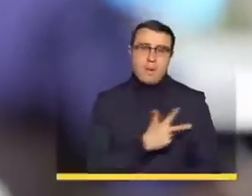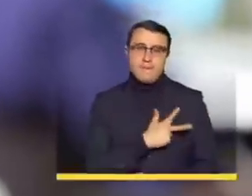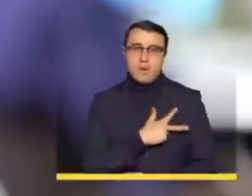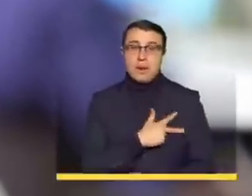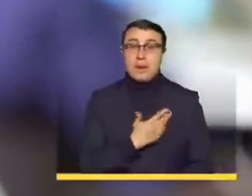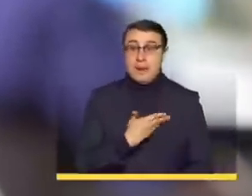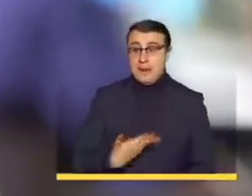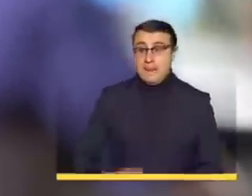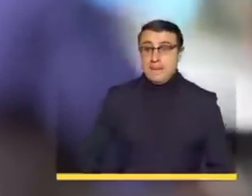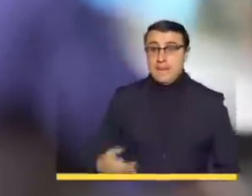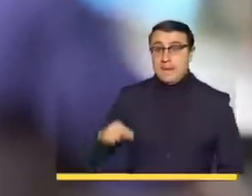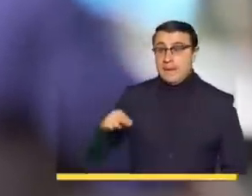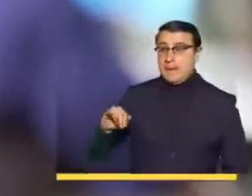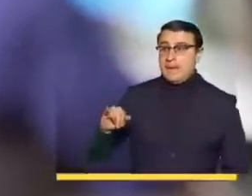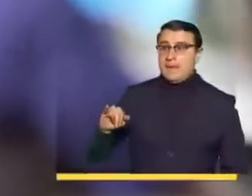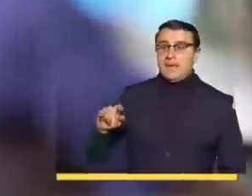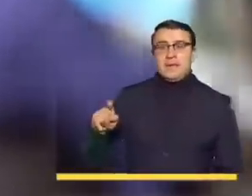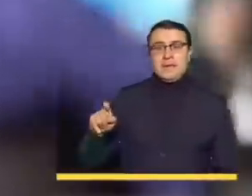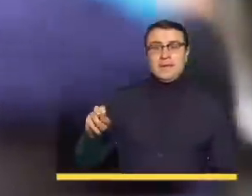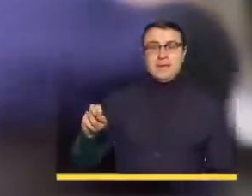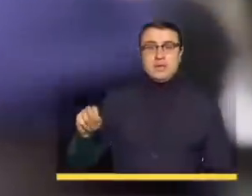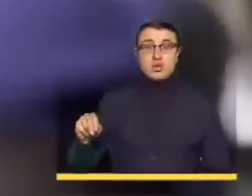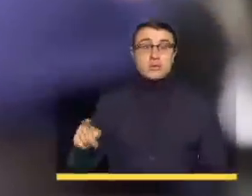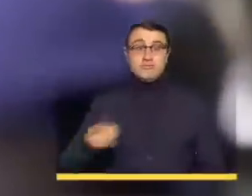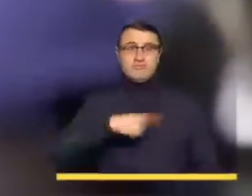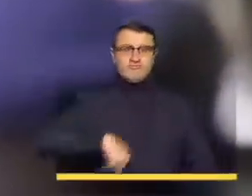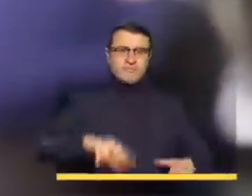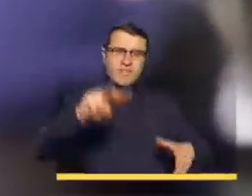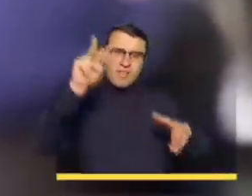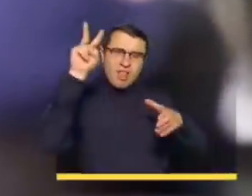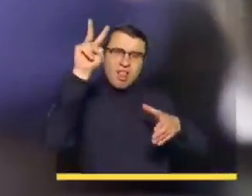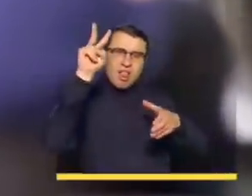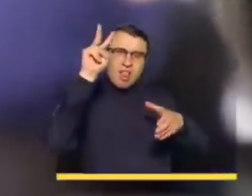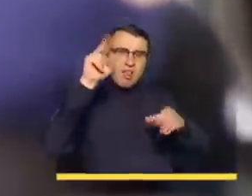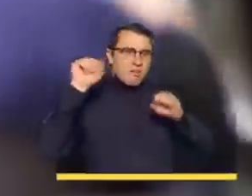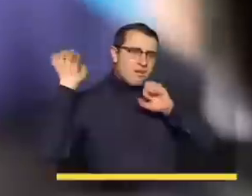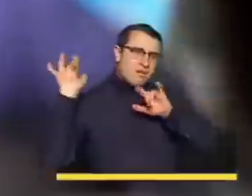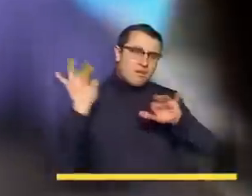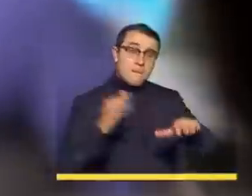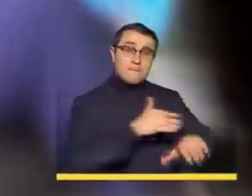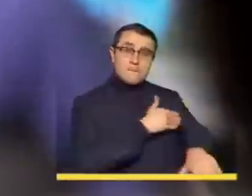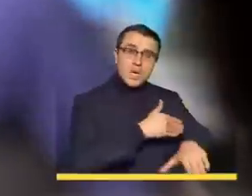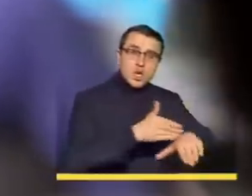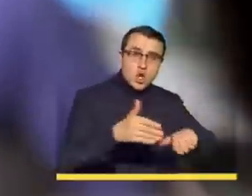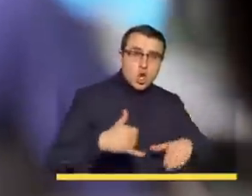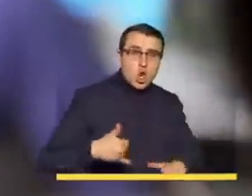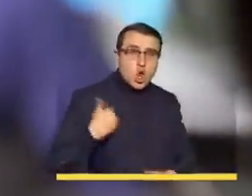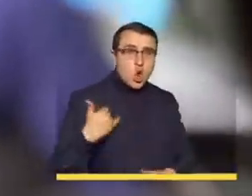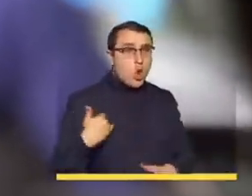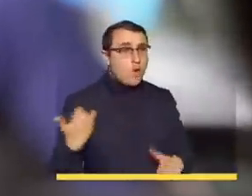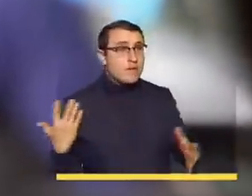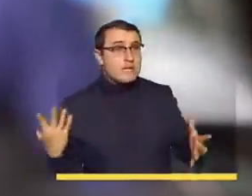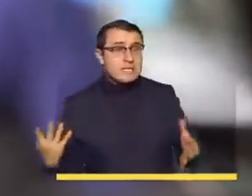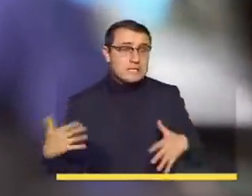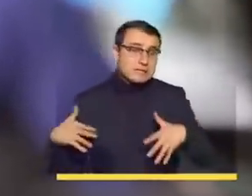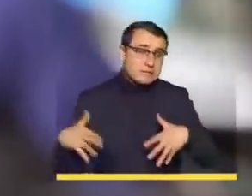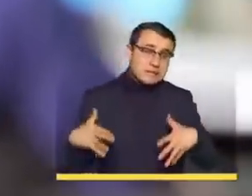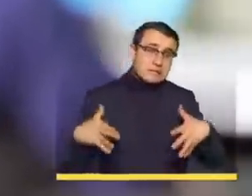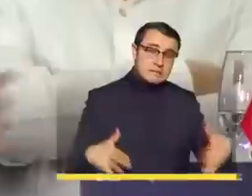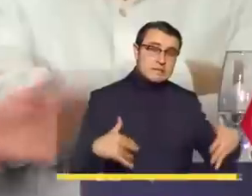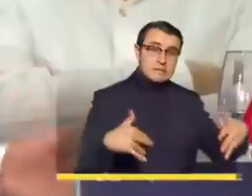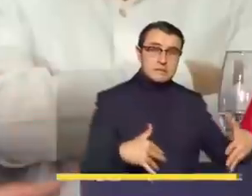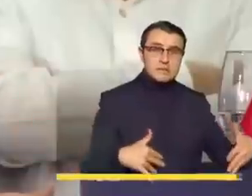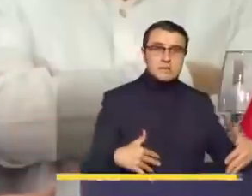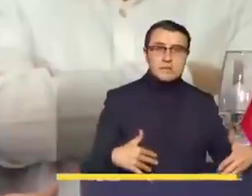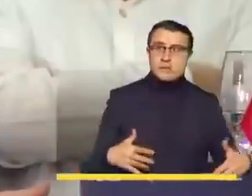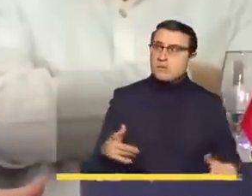Nixon y el movimiento hippie que le llenaba el mall de millones de jóvenes peleando contra la guerra en Vietnam.